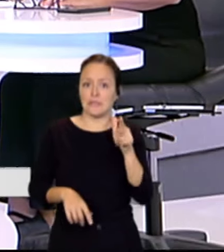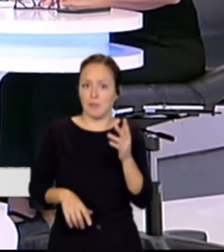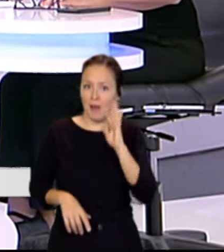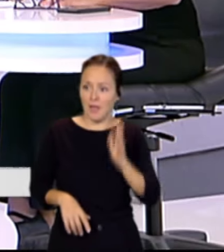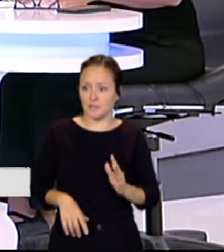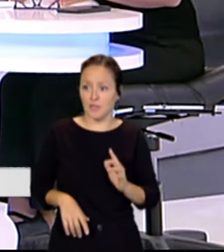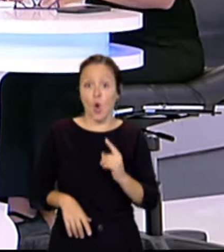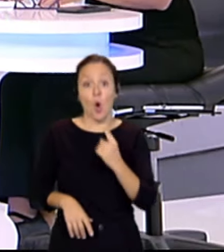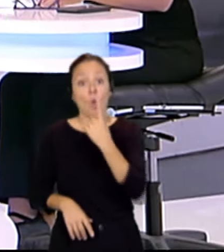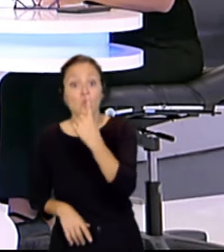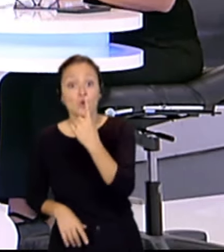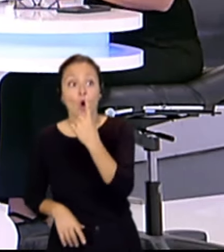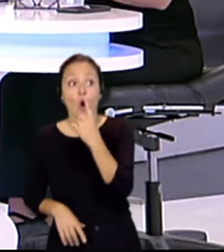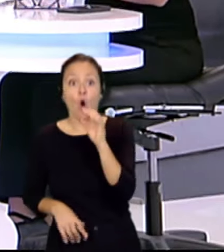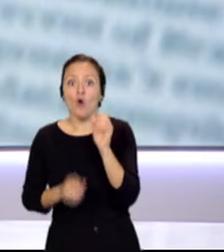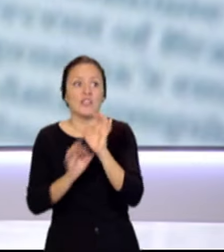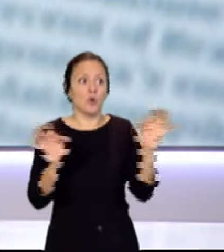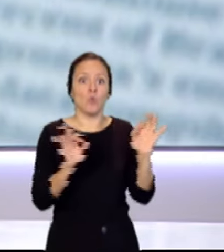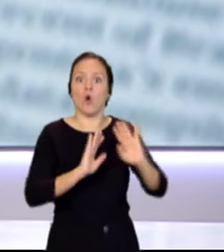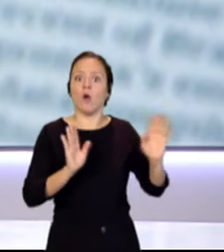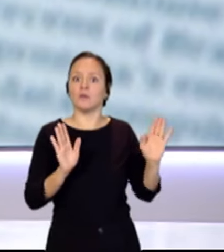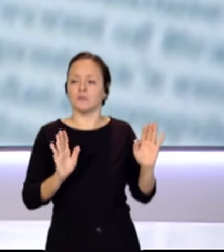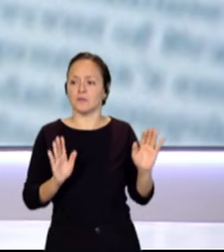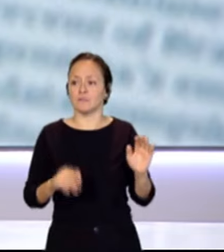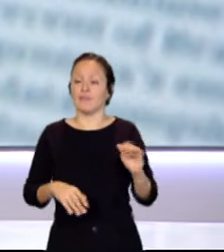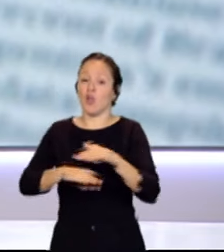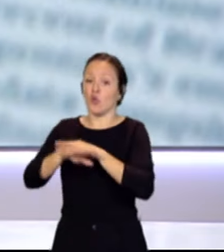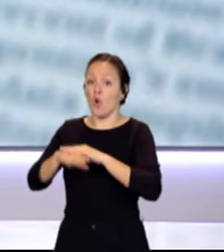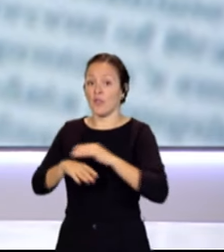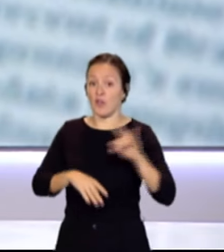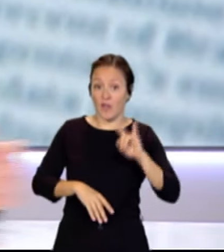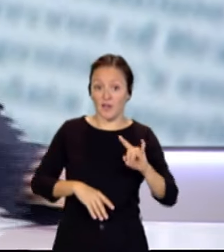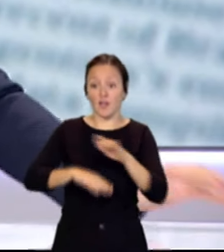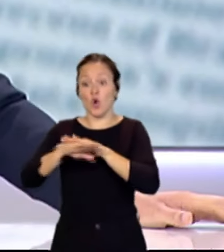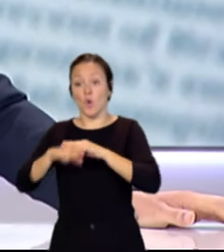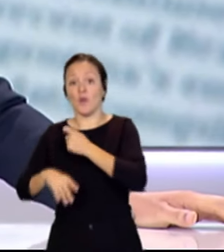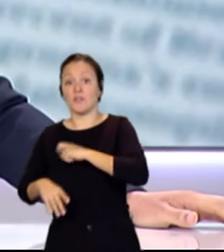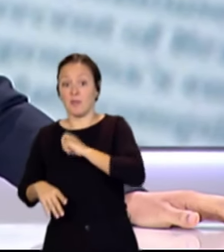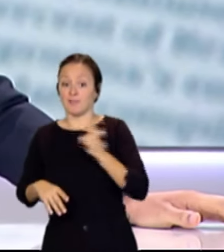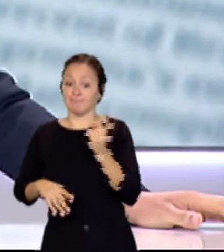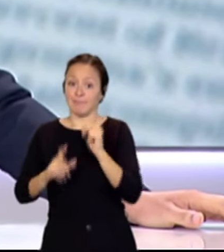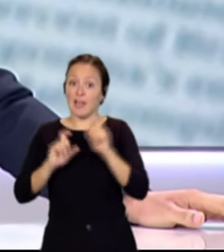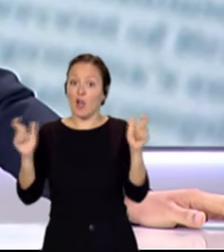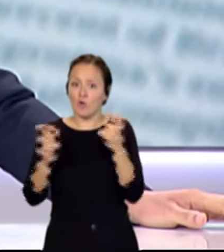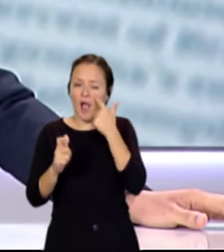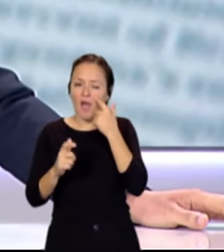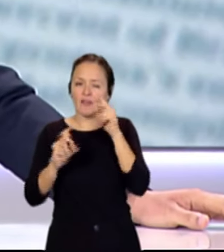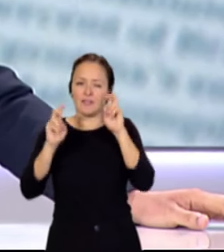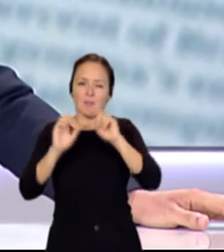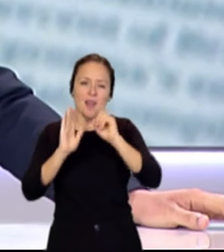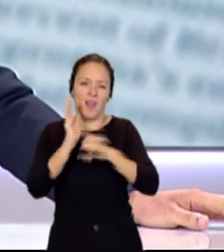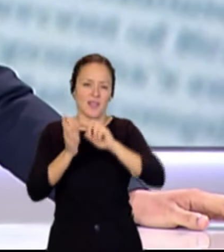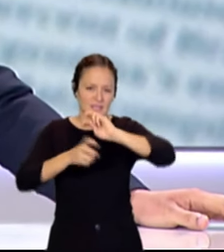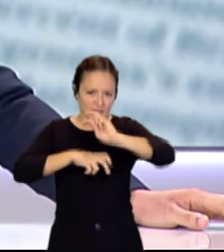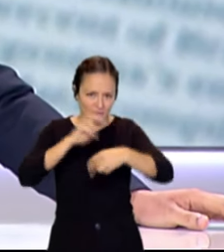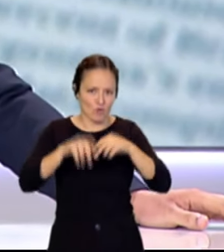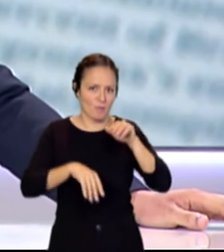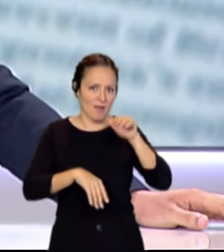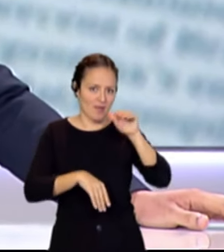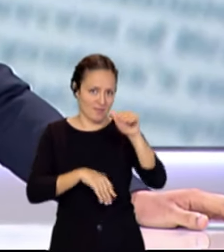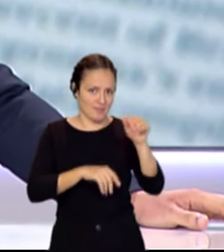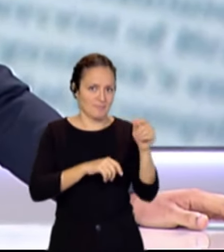en los próximos días habrá nuevas reuniones entre el gobierno de Canarias y el gobierno central para terminar de perfilar los flecos de esa reforma de la ley de extranjería